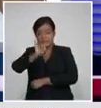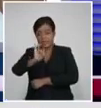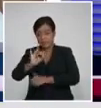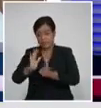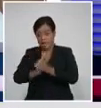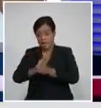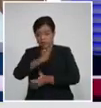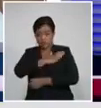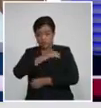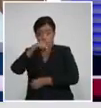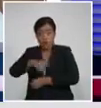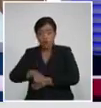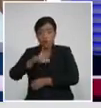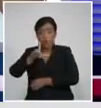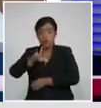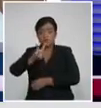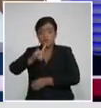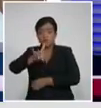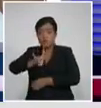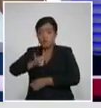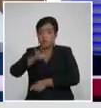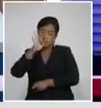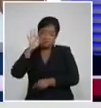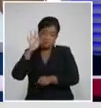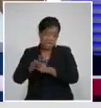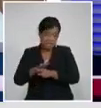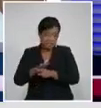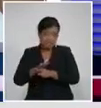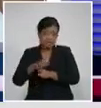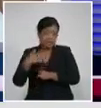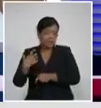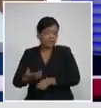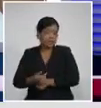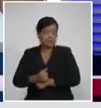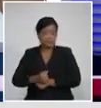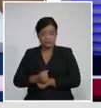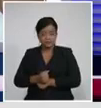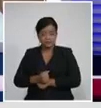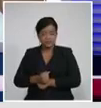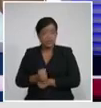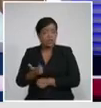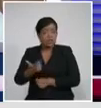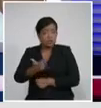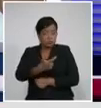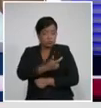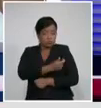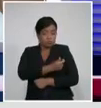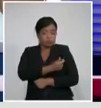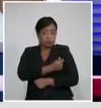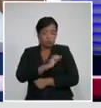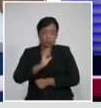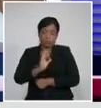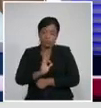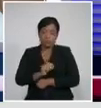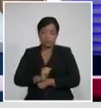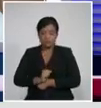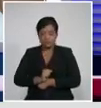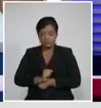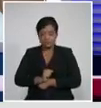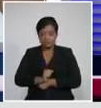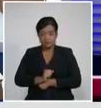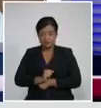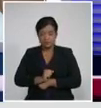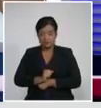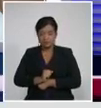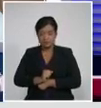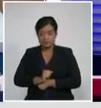lunes 29 estamos iniciando ya la vacunación con este candidato vacunal,